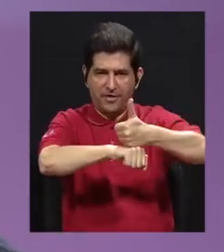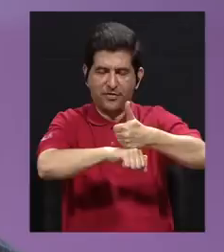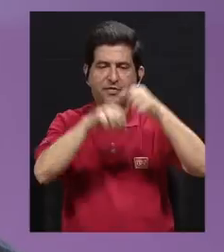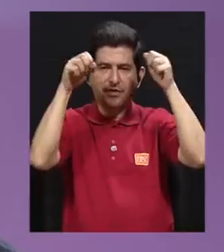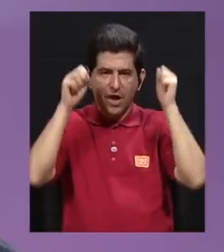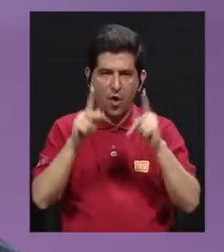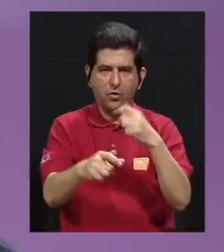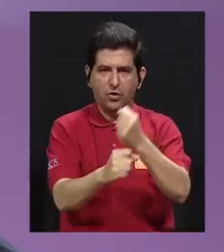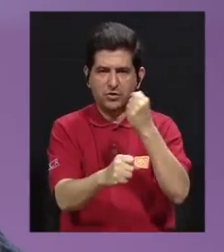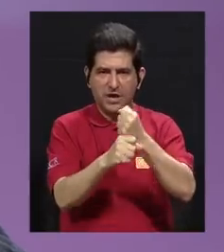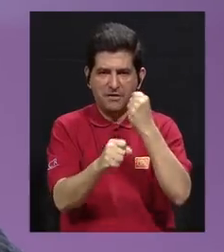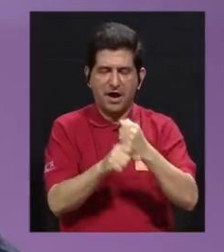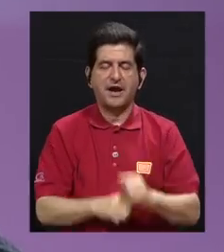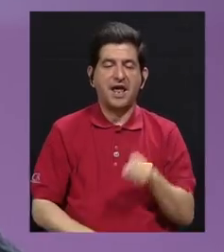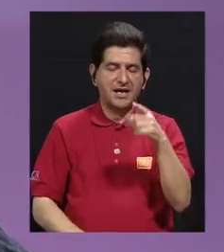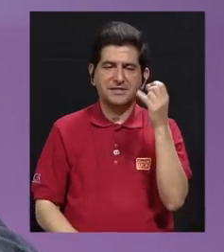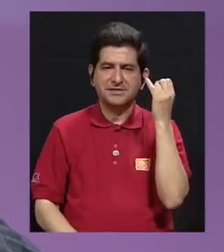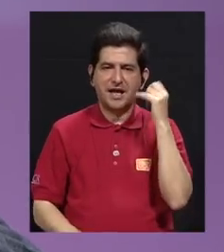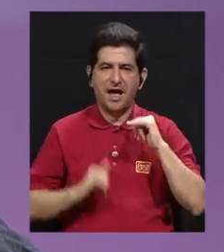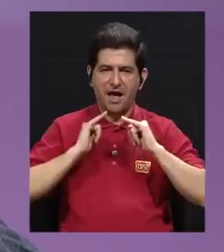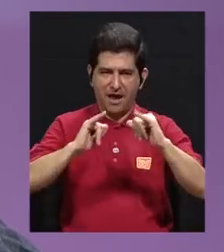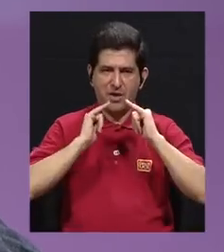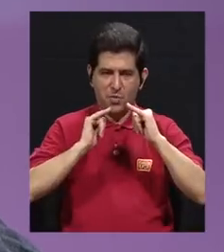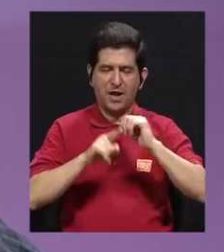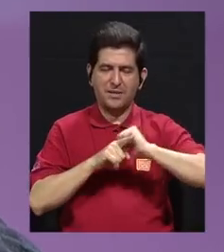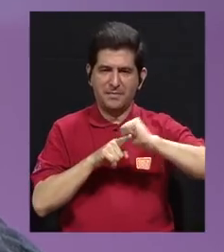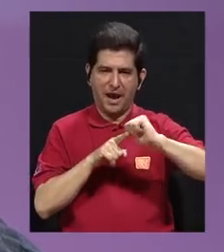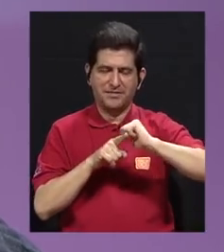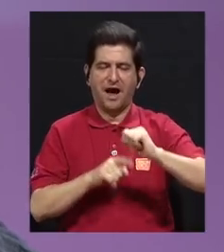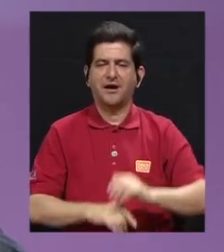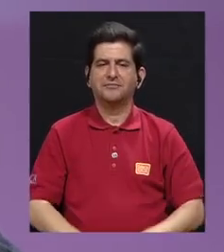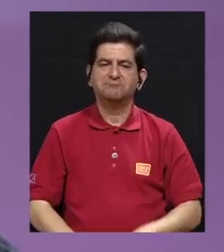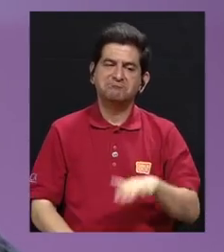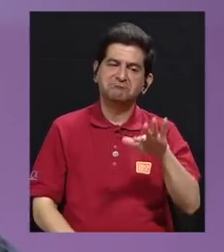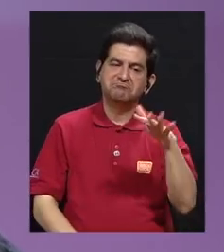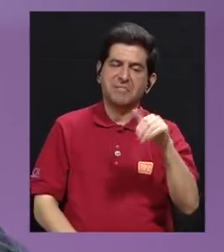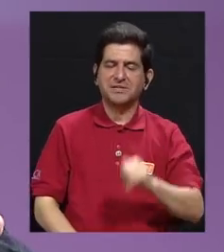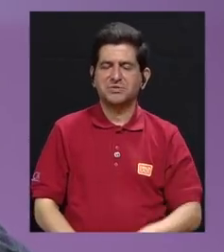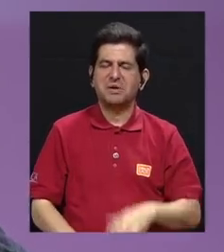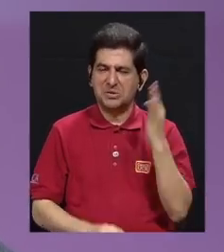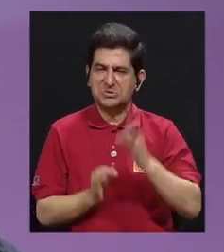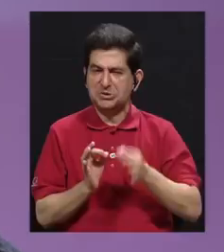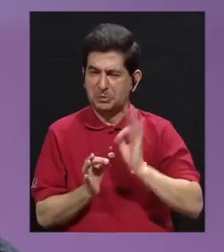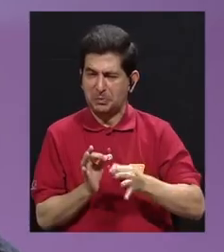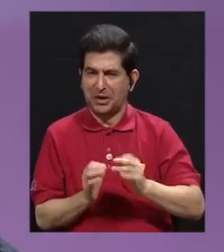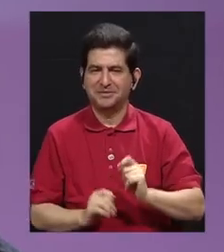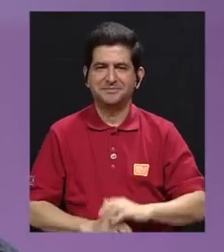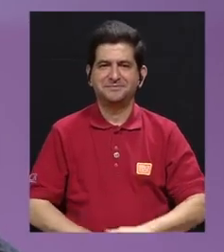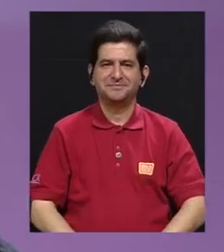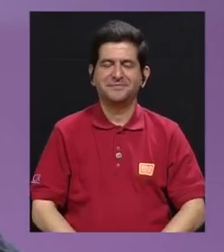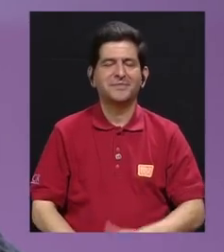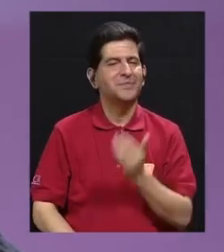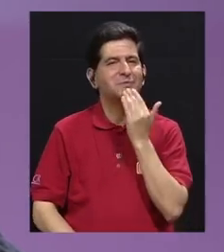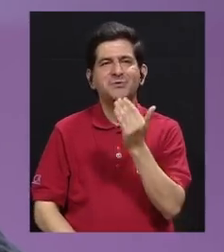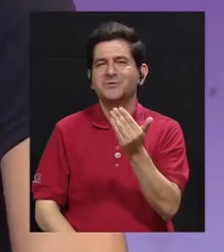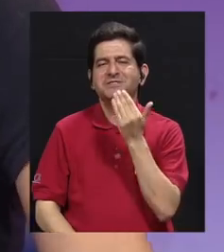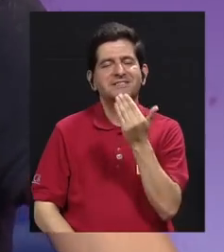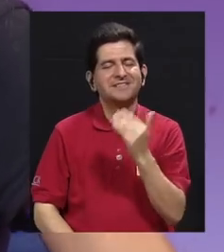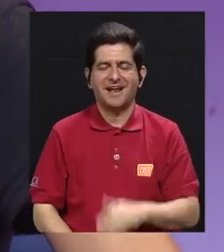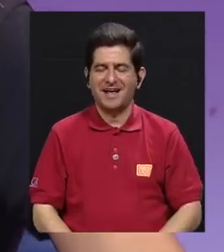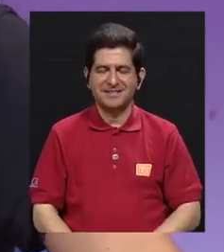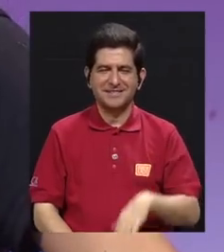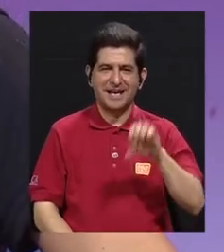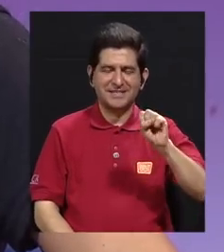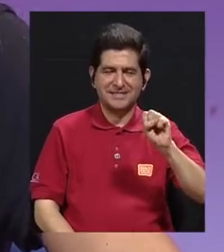de colectivos que permitan trabajar la afinidad desde prácticas. Es más o menos bien sencillito. Sí,